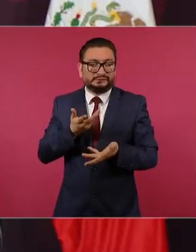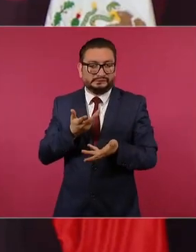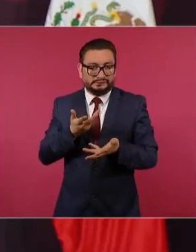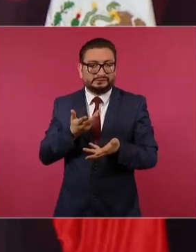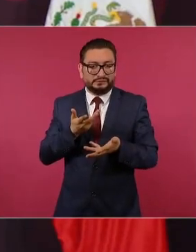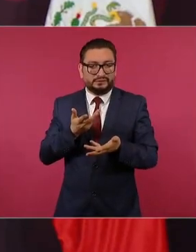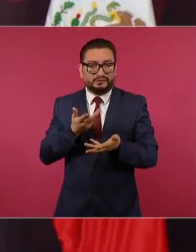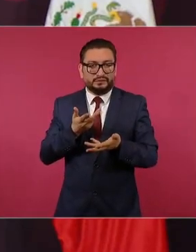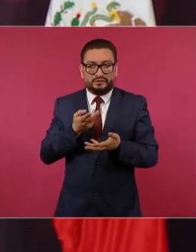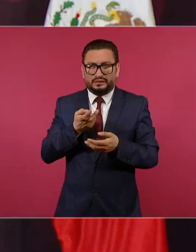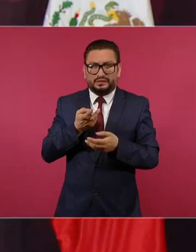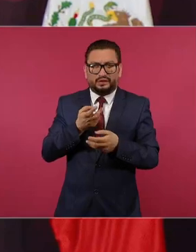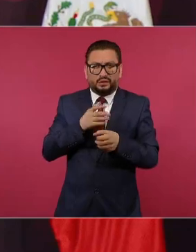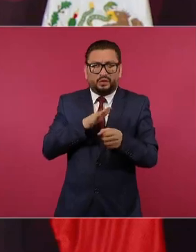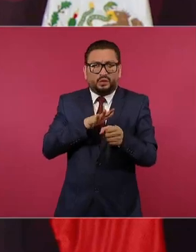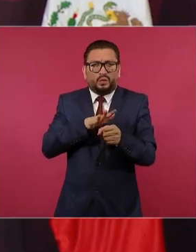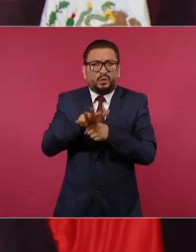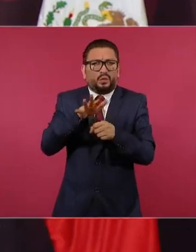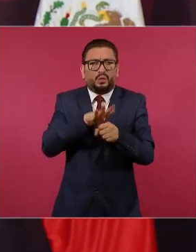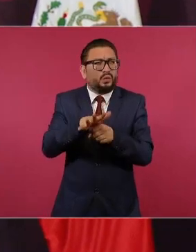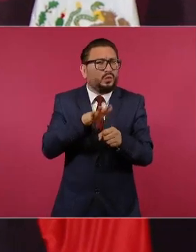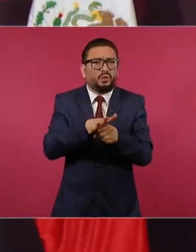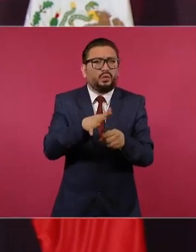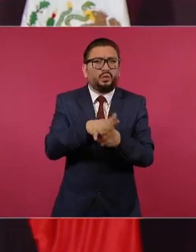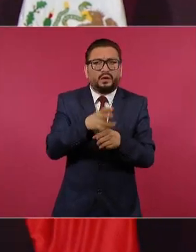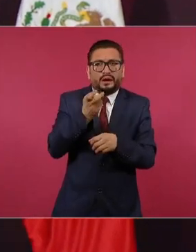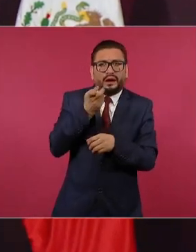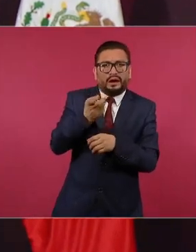¿Y cuál es esa variable?